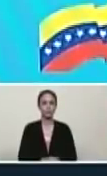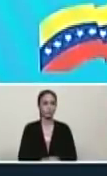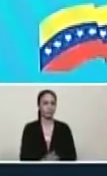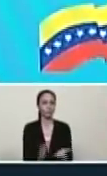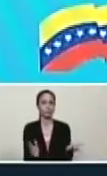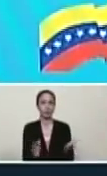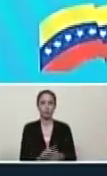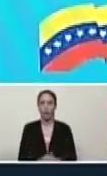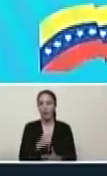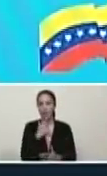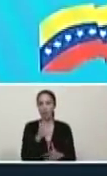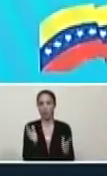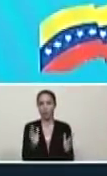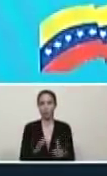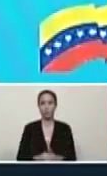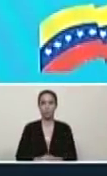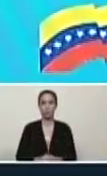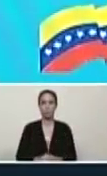únicas.